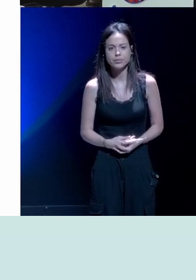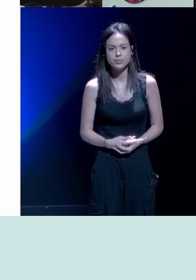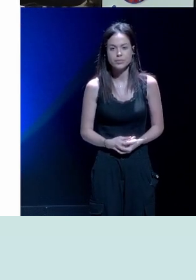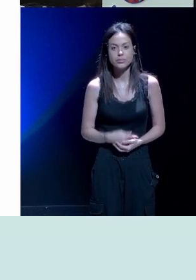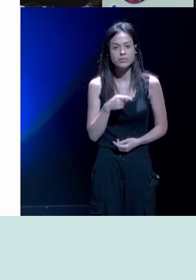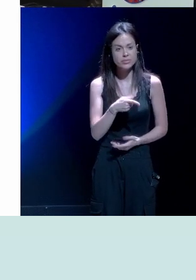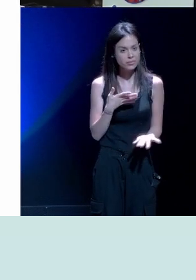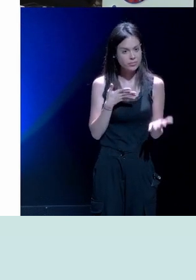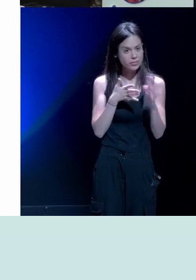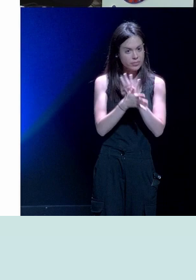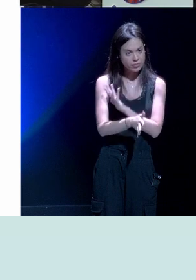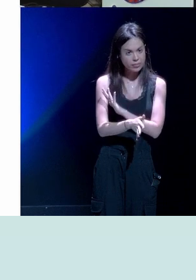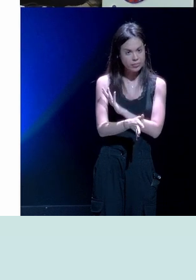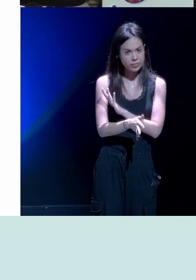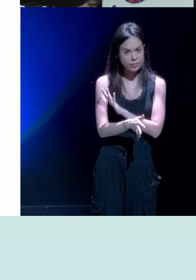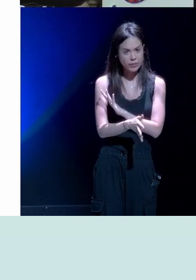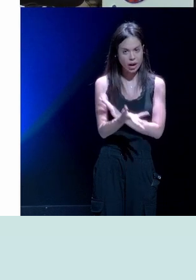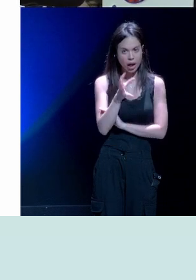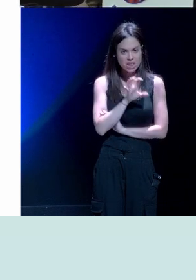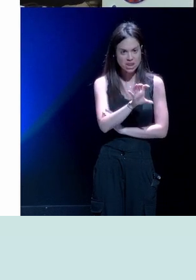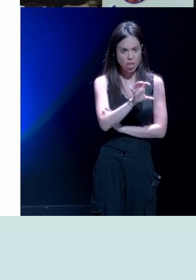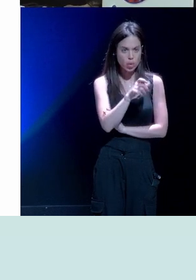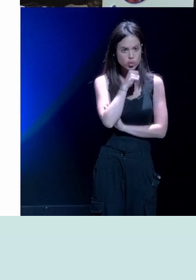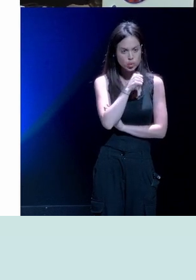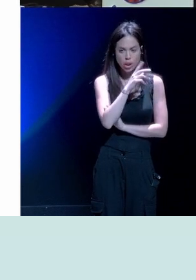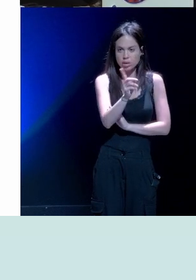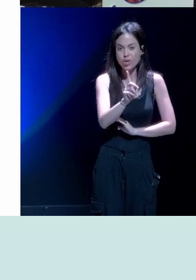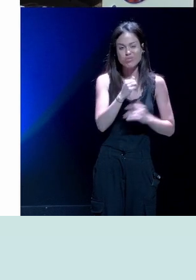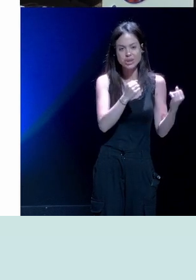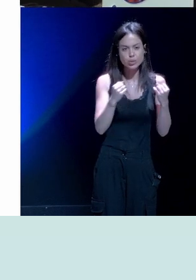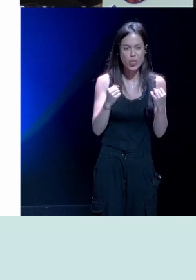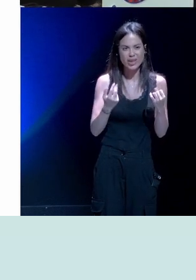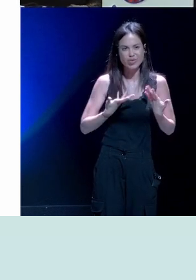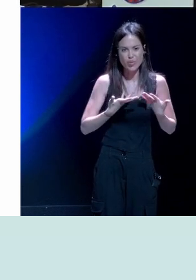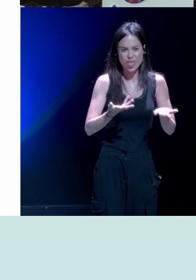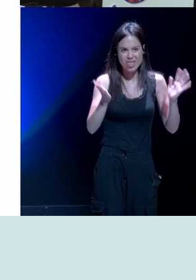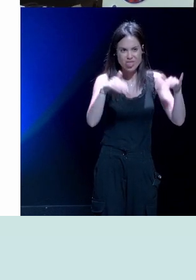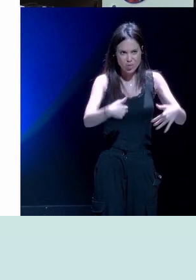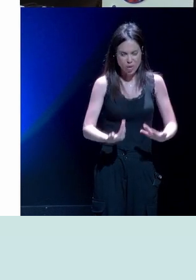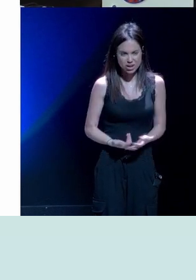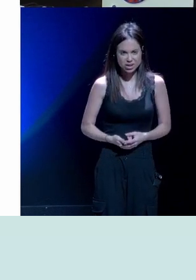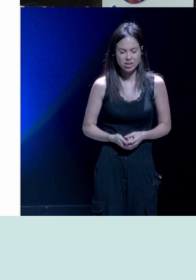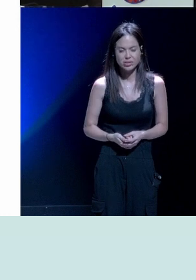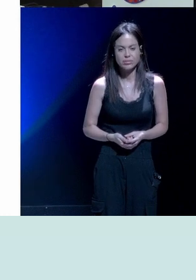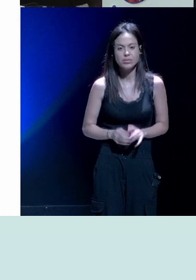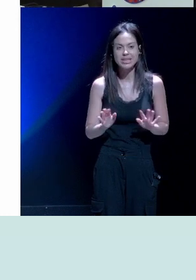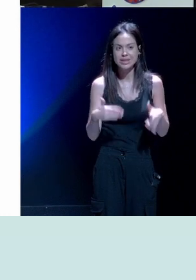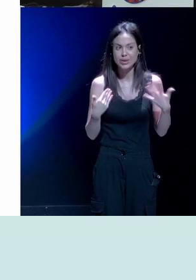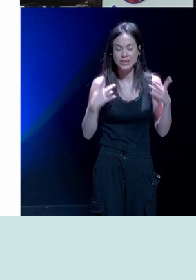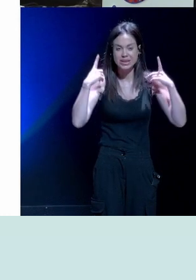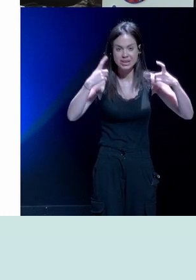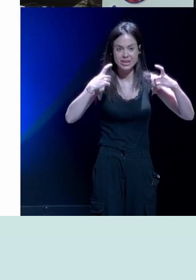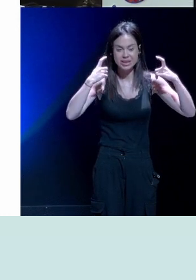Esto no quiere decir que no quieran Estado, simplemente que no confían en las instituciones. Y entonces ahí hay que intentar